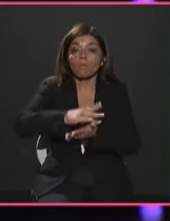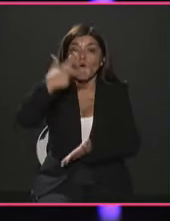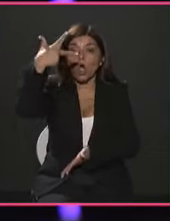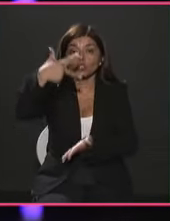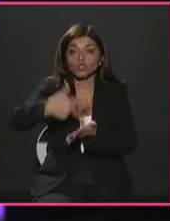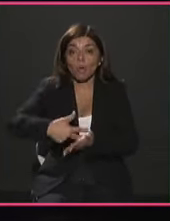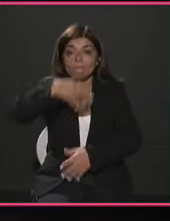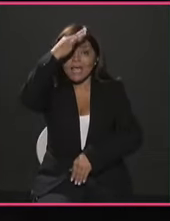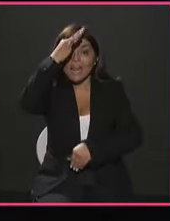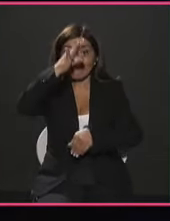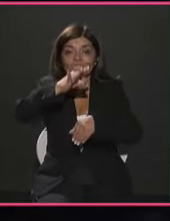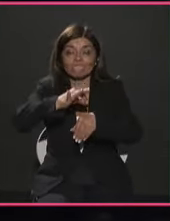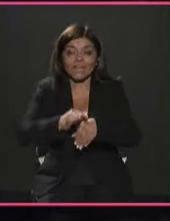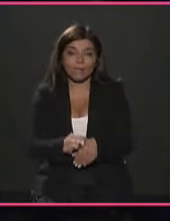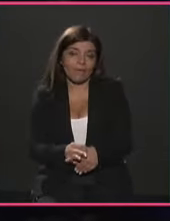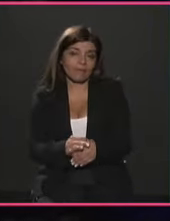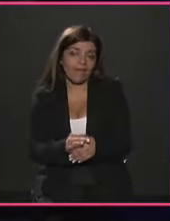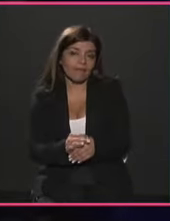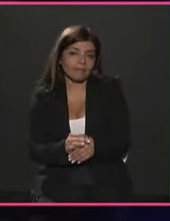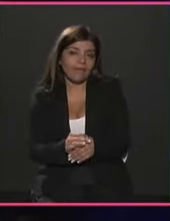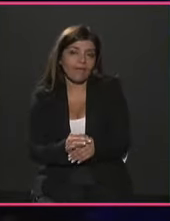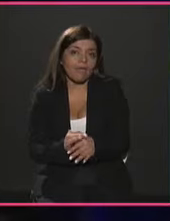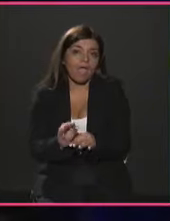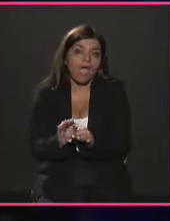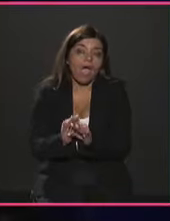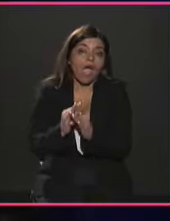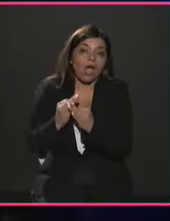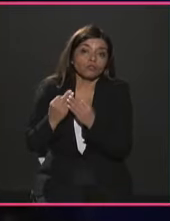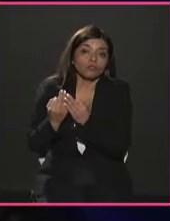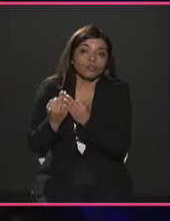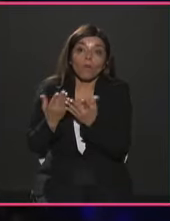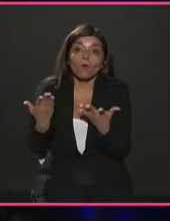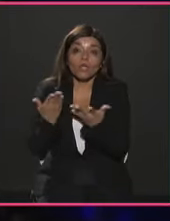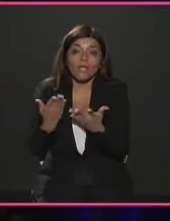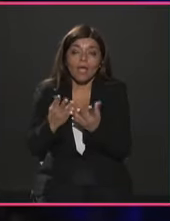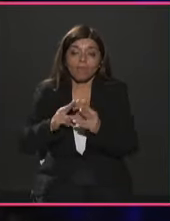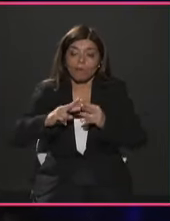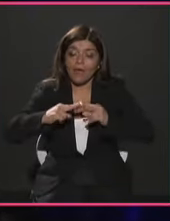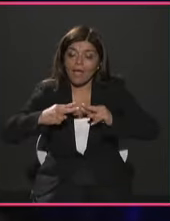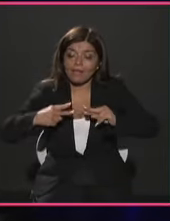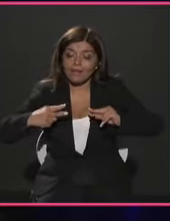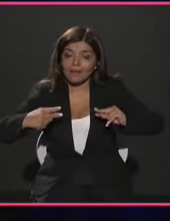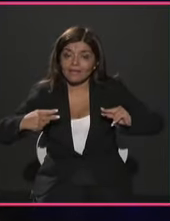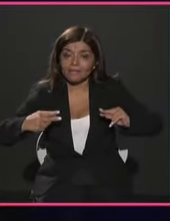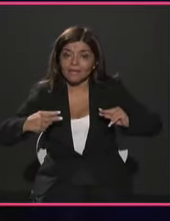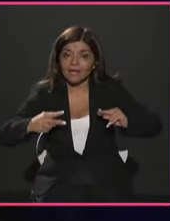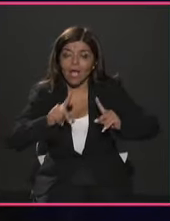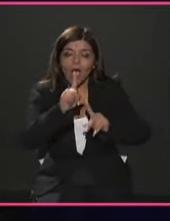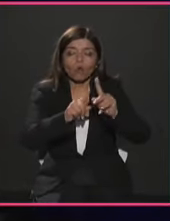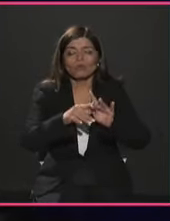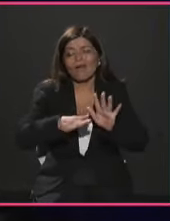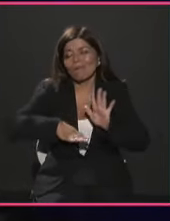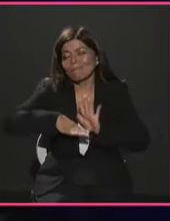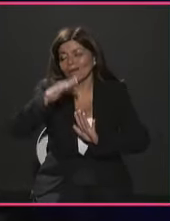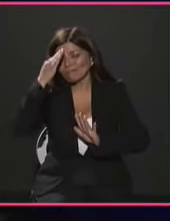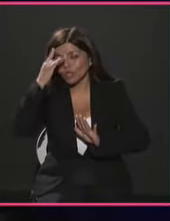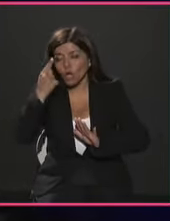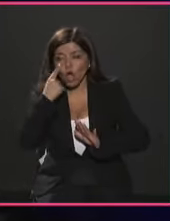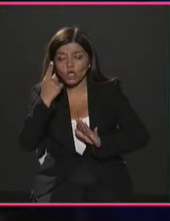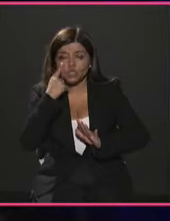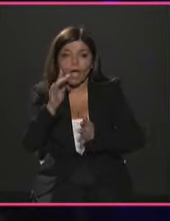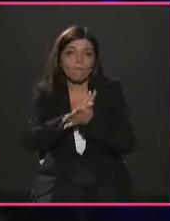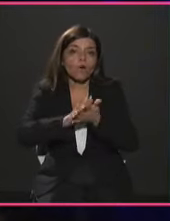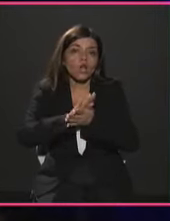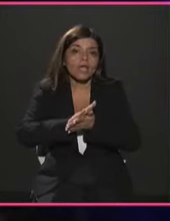enfermedades que se causan casi totalmente por variaciones genéticas y la más famosa serían cosas por ejemplo como la